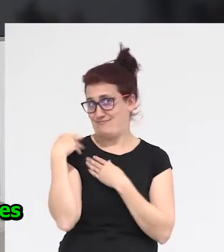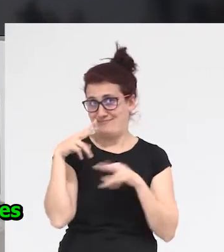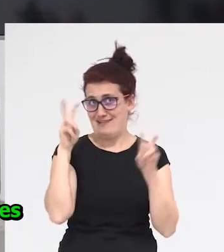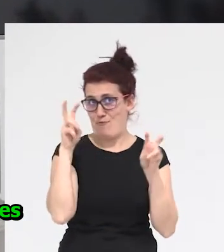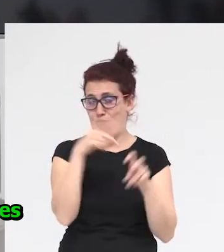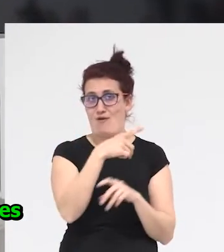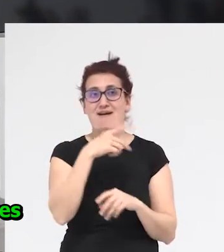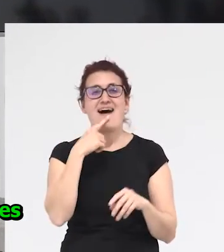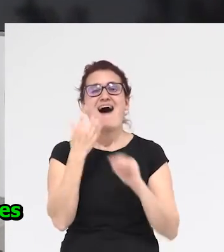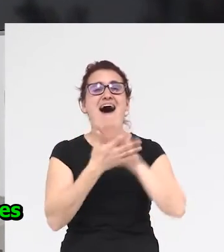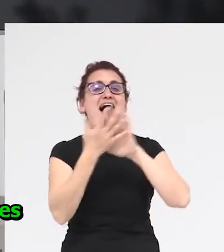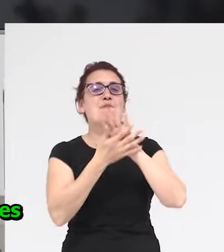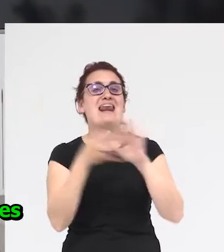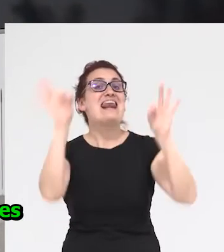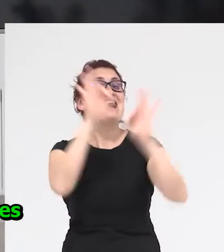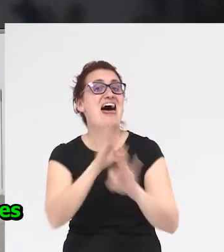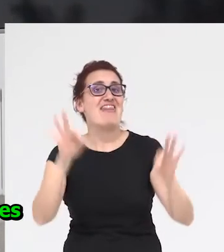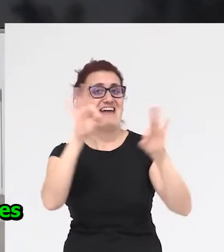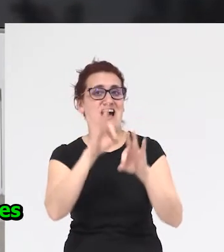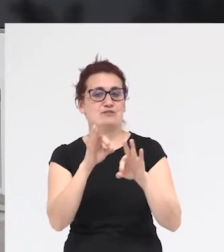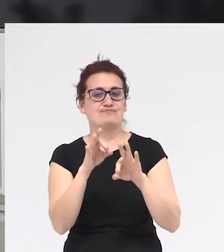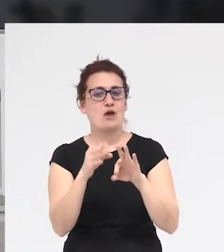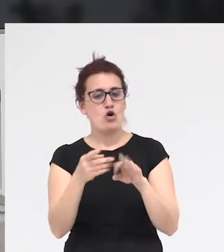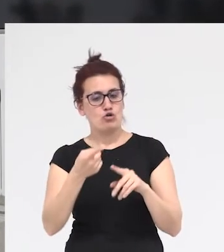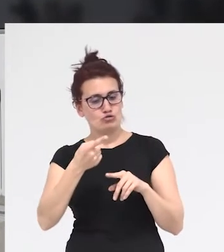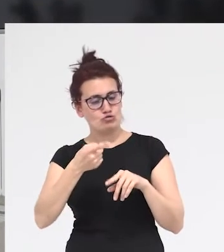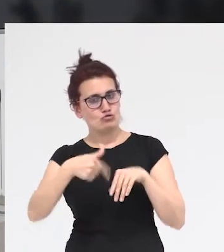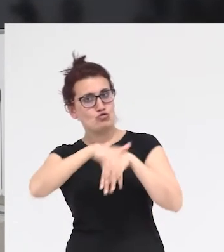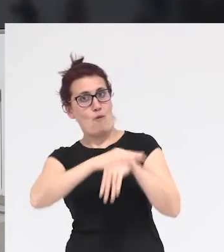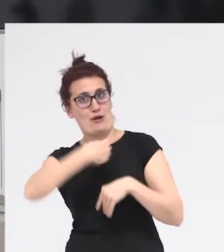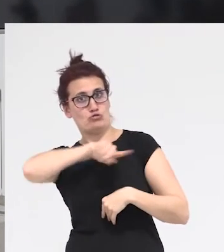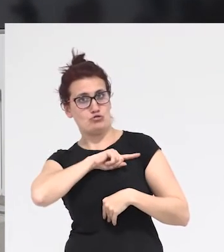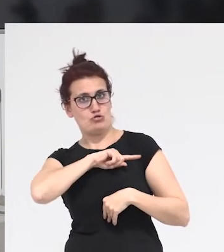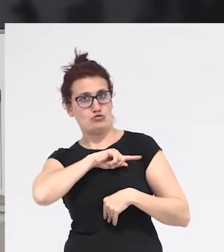que hablan del nada sobre nosotros y nosotres, ¿no? O sea, como no,